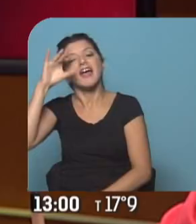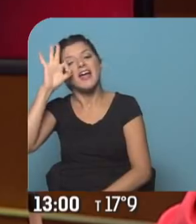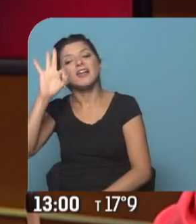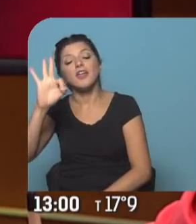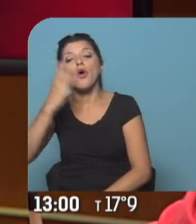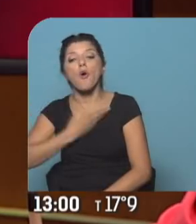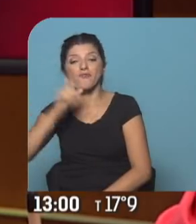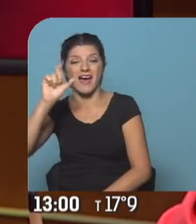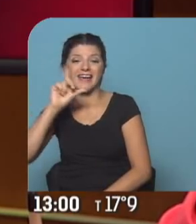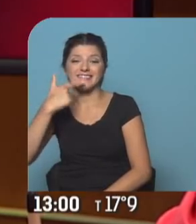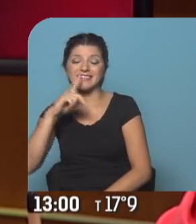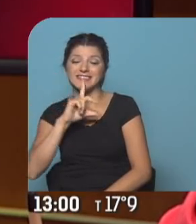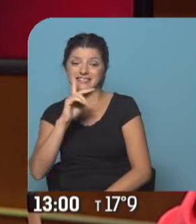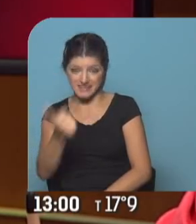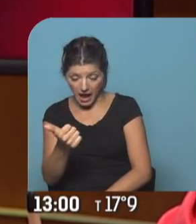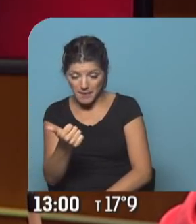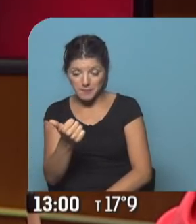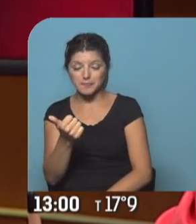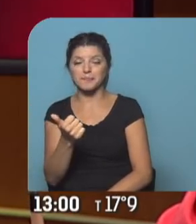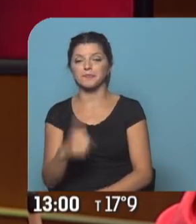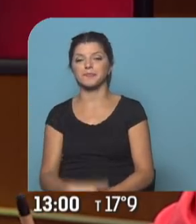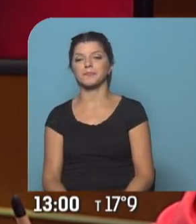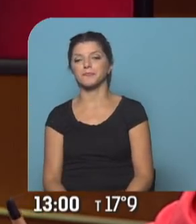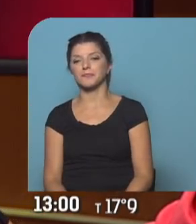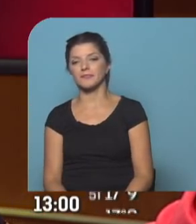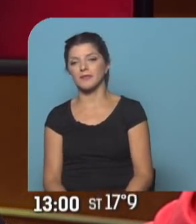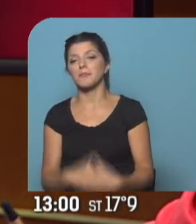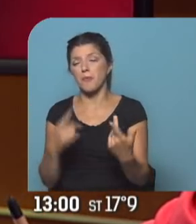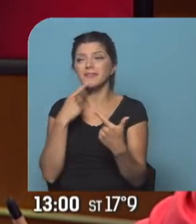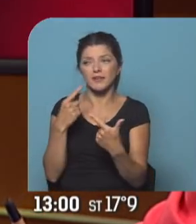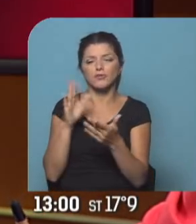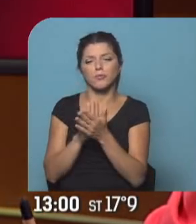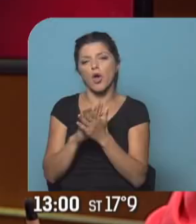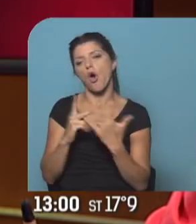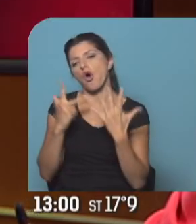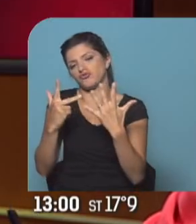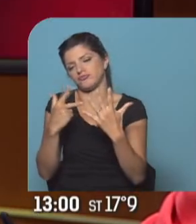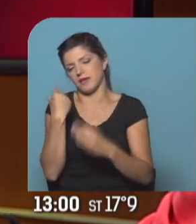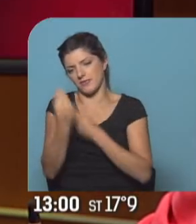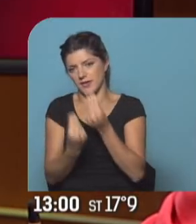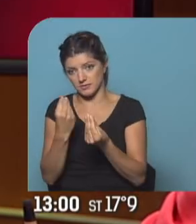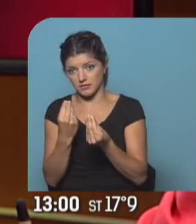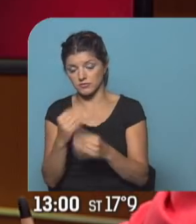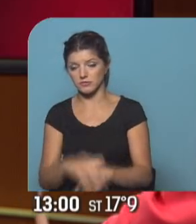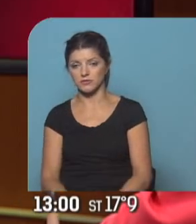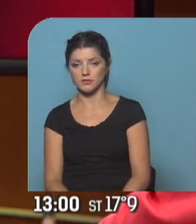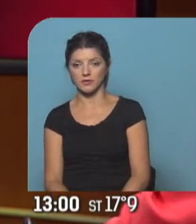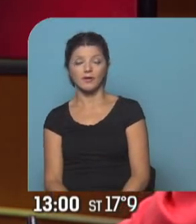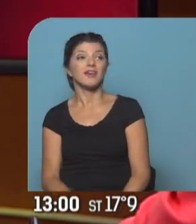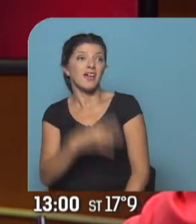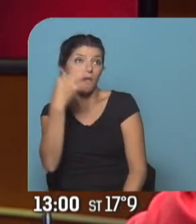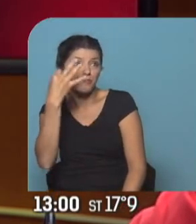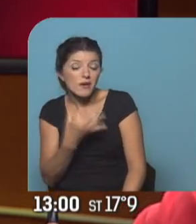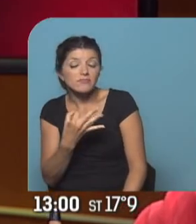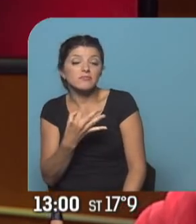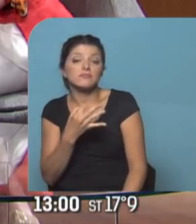tienen poco predicamento, pero que está ahí en el lote de los 8 candidatos que compiten. Que en realidad terminan siendo como pintorescos